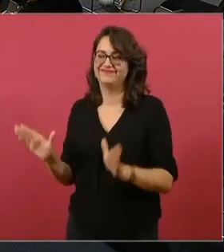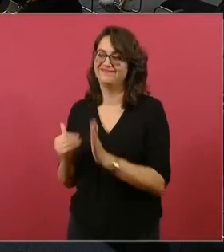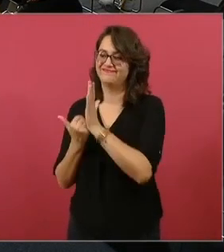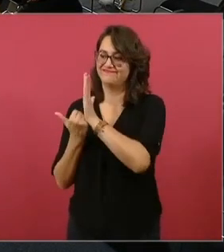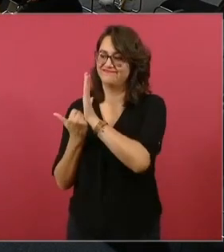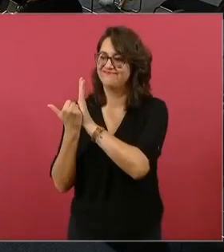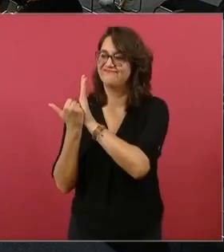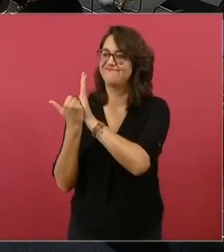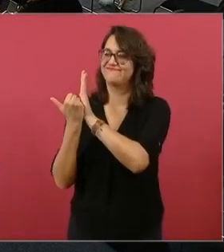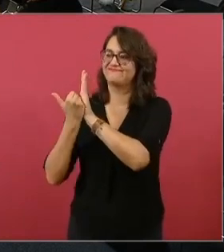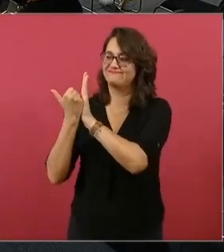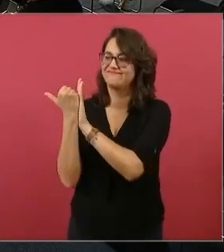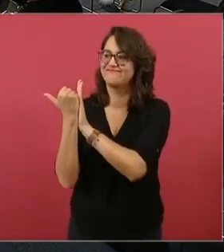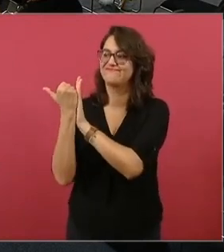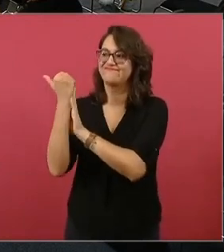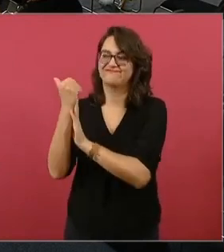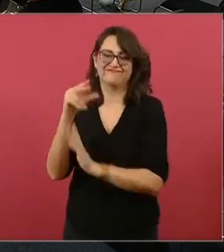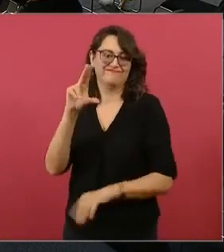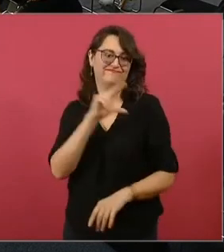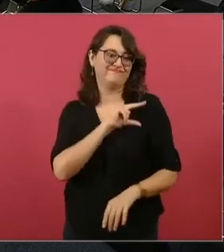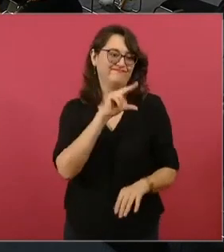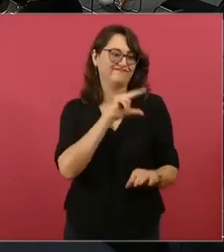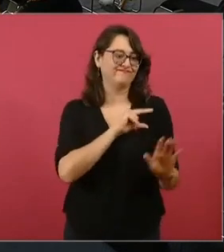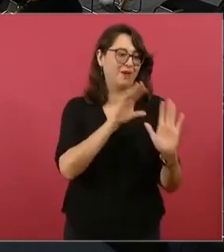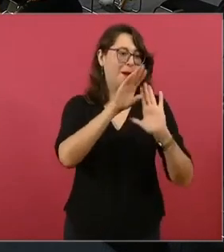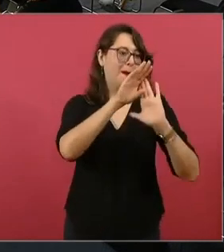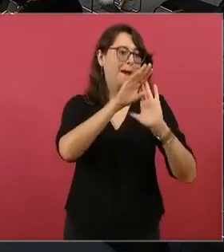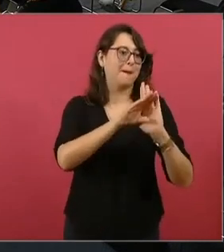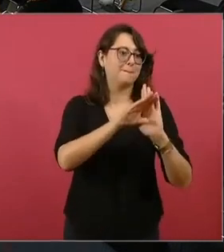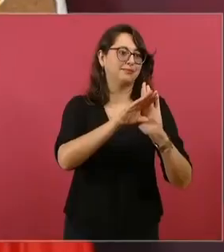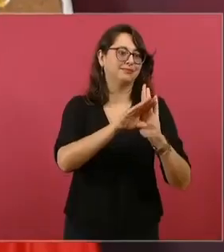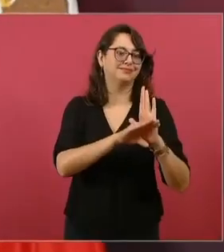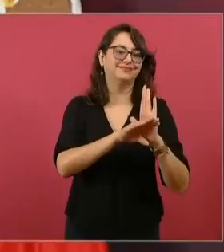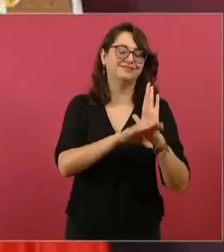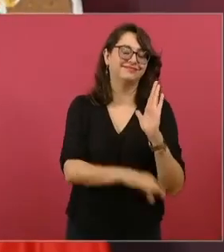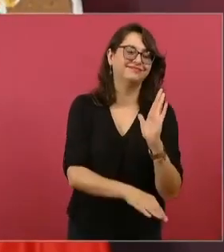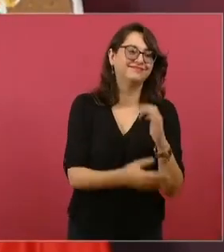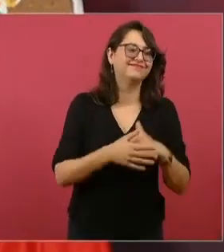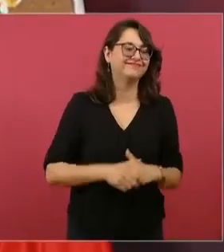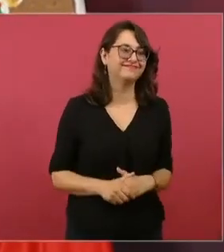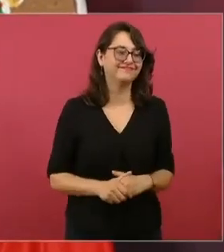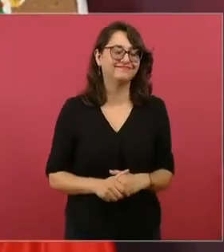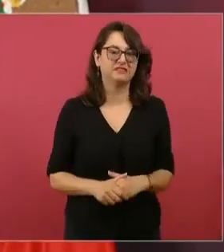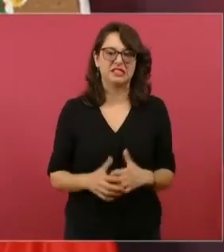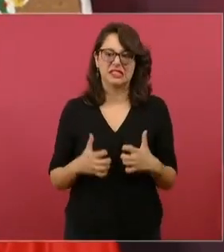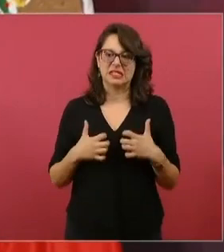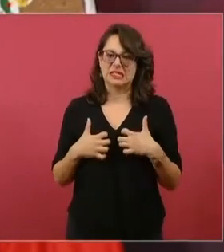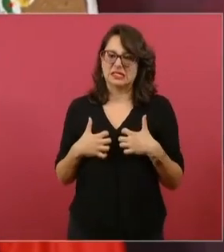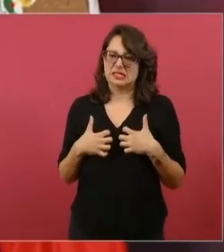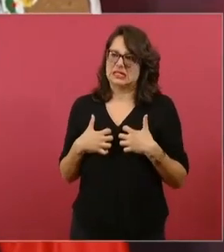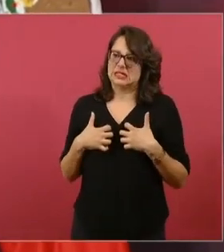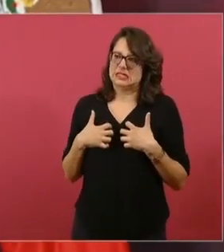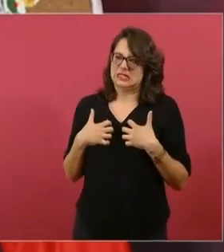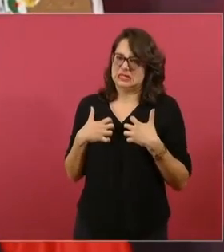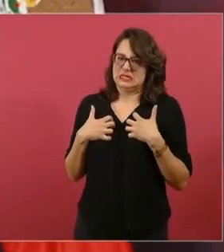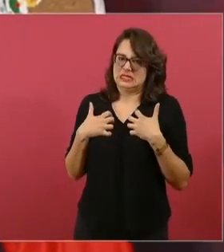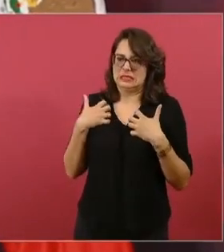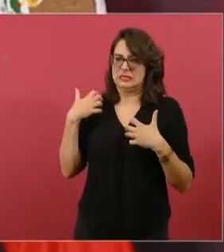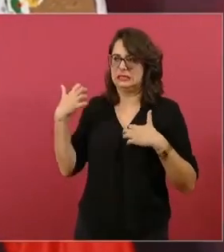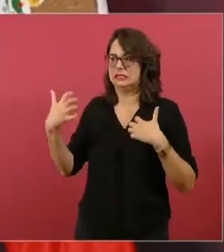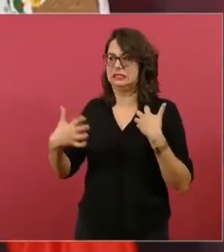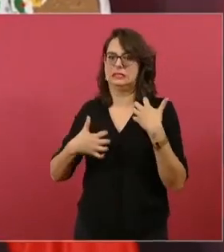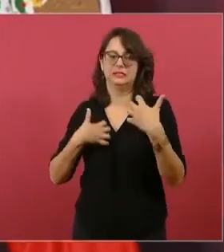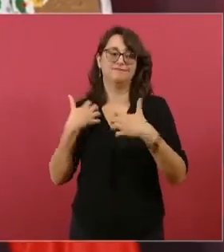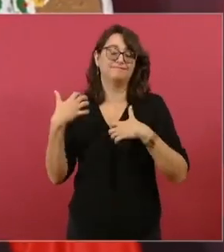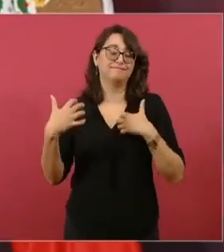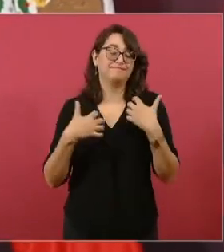a estos corruptos, porque no son, en sentido estricto, empresarios, son traficantes